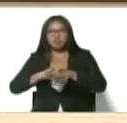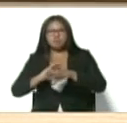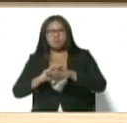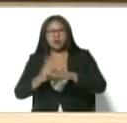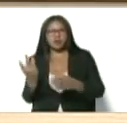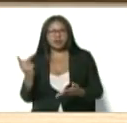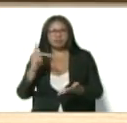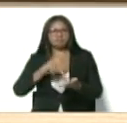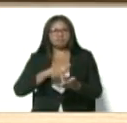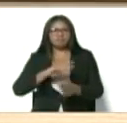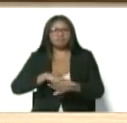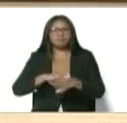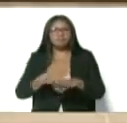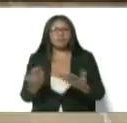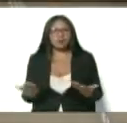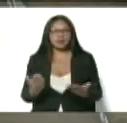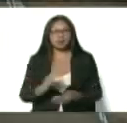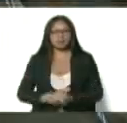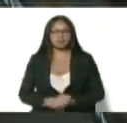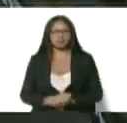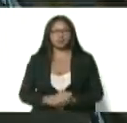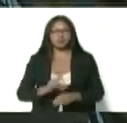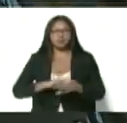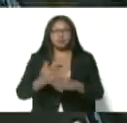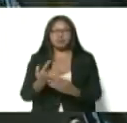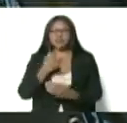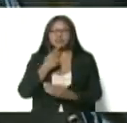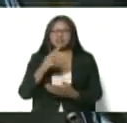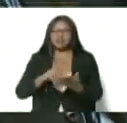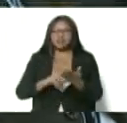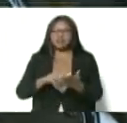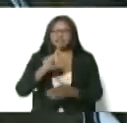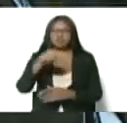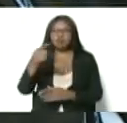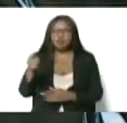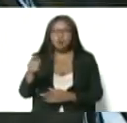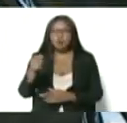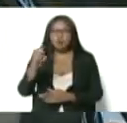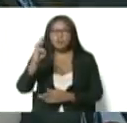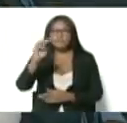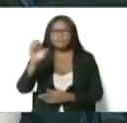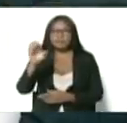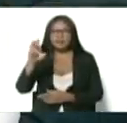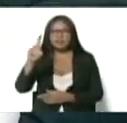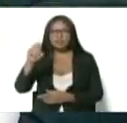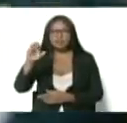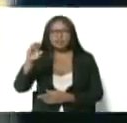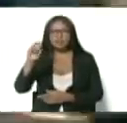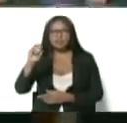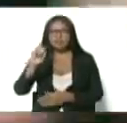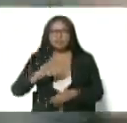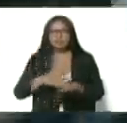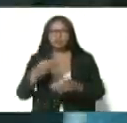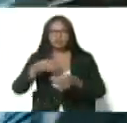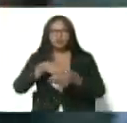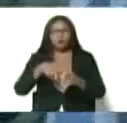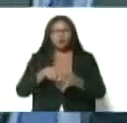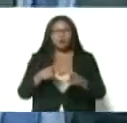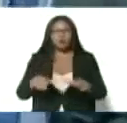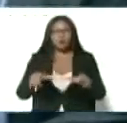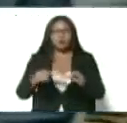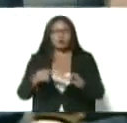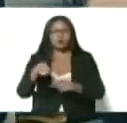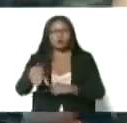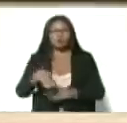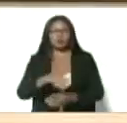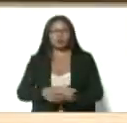esto será verdad la tesis pedro carreño de que se ha instalado un narcoestado